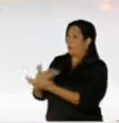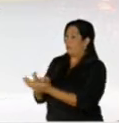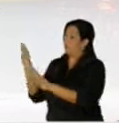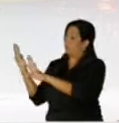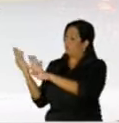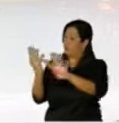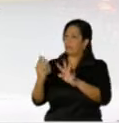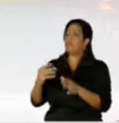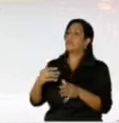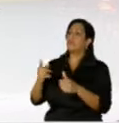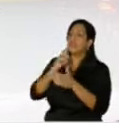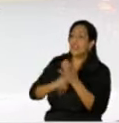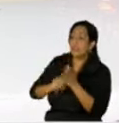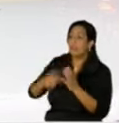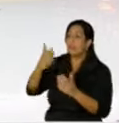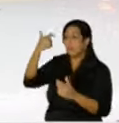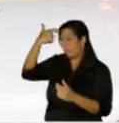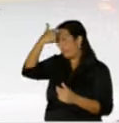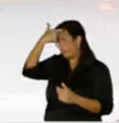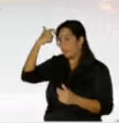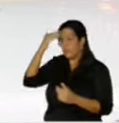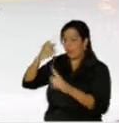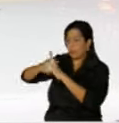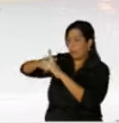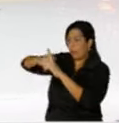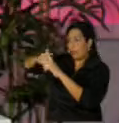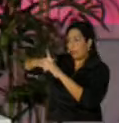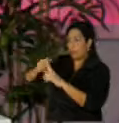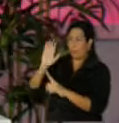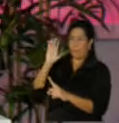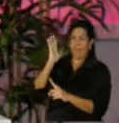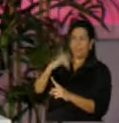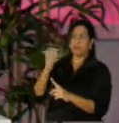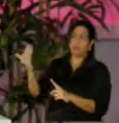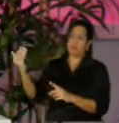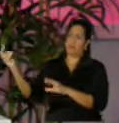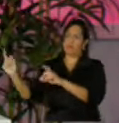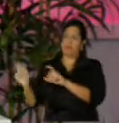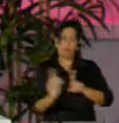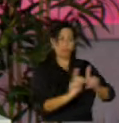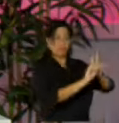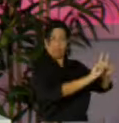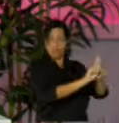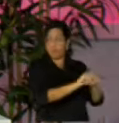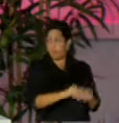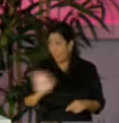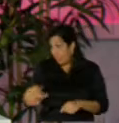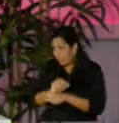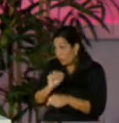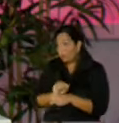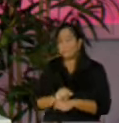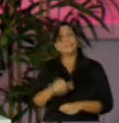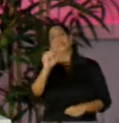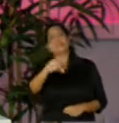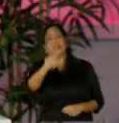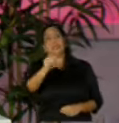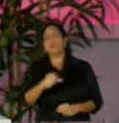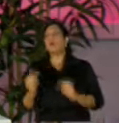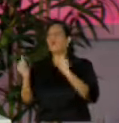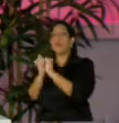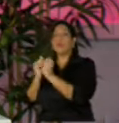toma la temperatura, pasa a ese lugar reconociendo que puede tener algunas características que hay que examinar. Eso es correcto. Ahí han estado ustedes laborando junto con médicos